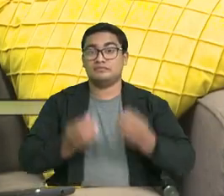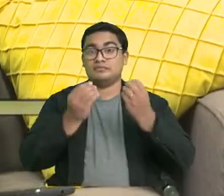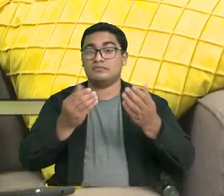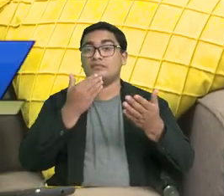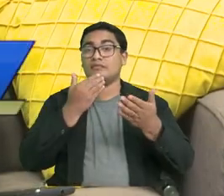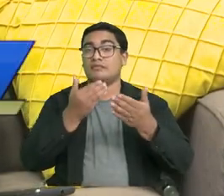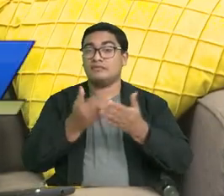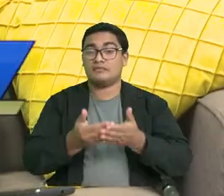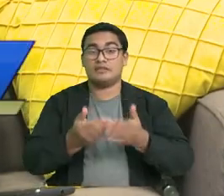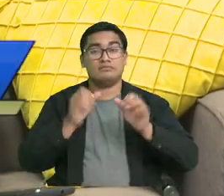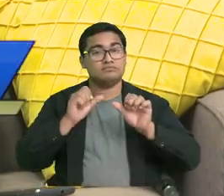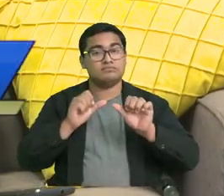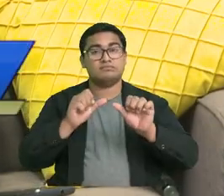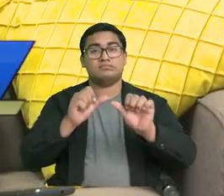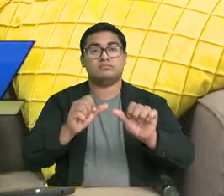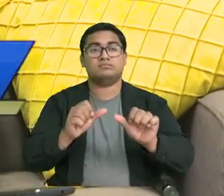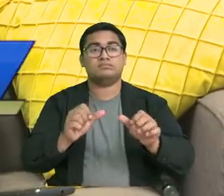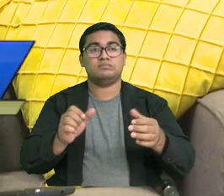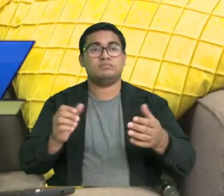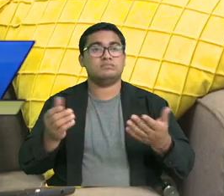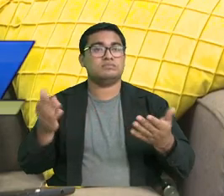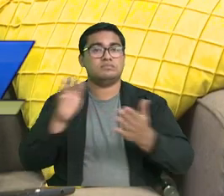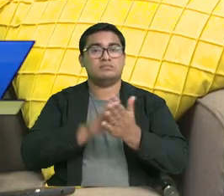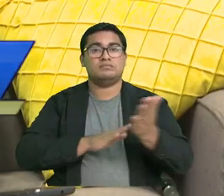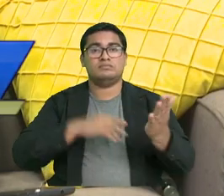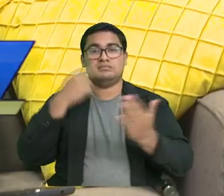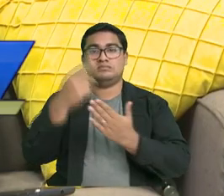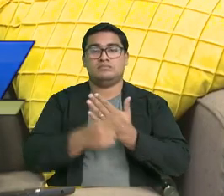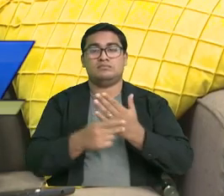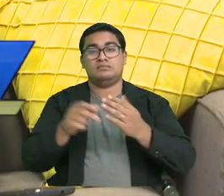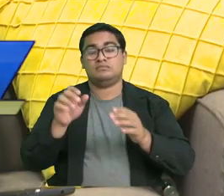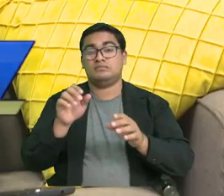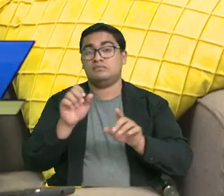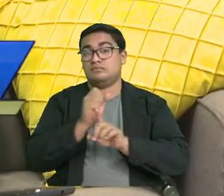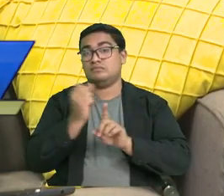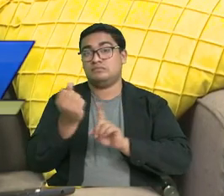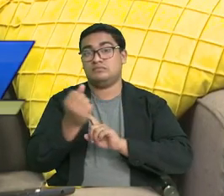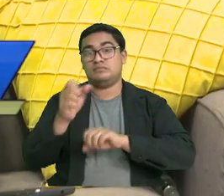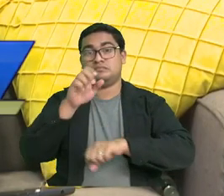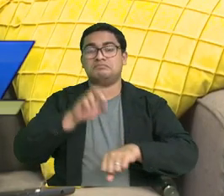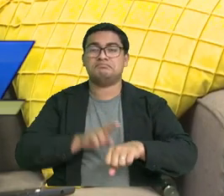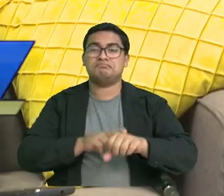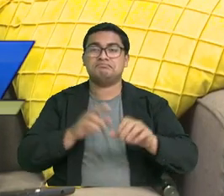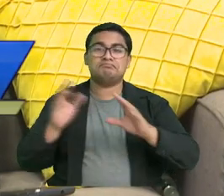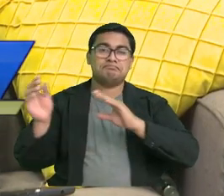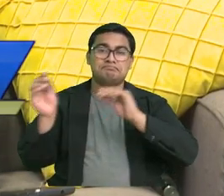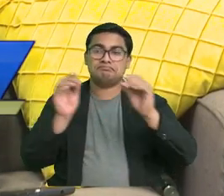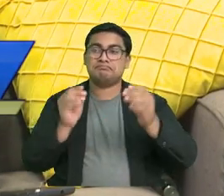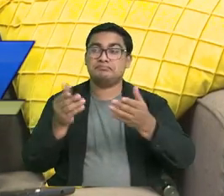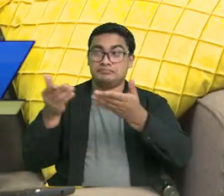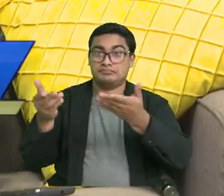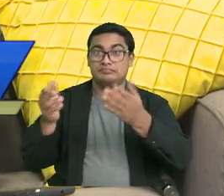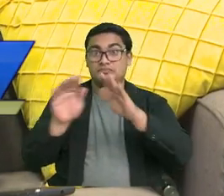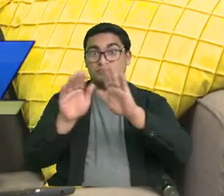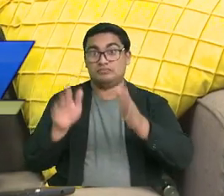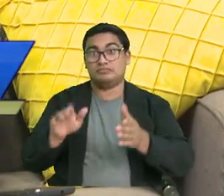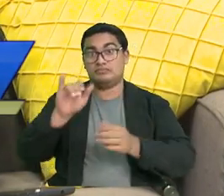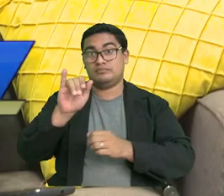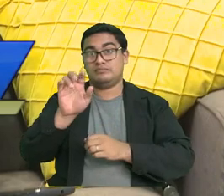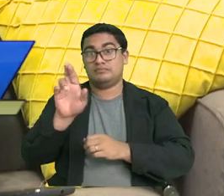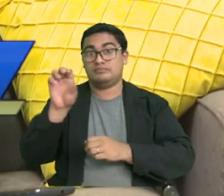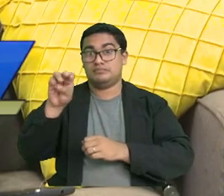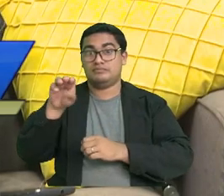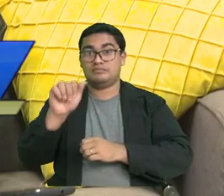Muchísimas gracias por continuar acompañándonos en su programa desde el Parlamento. Continuamos nuestra grata conversación con la compañera Irma Dávila, presidenta